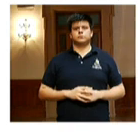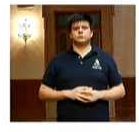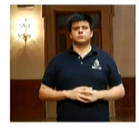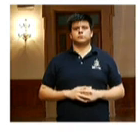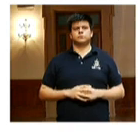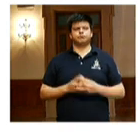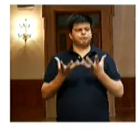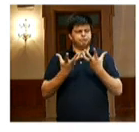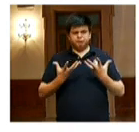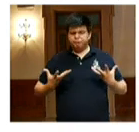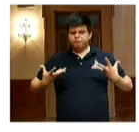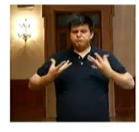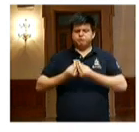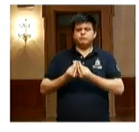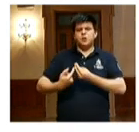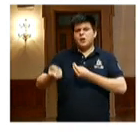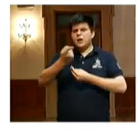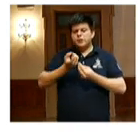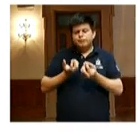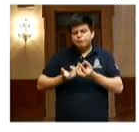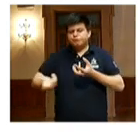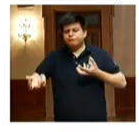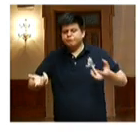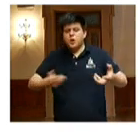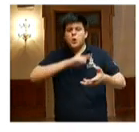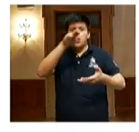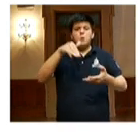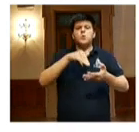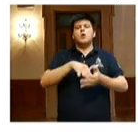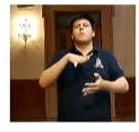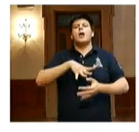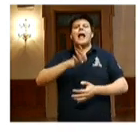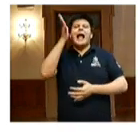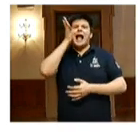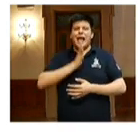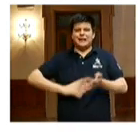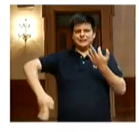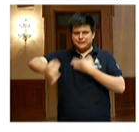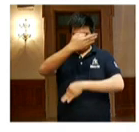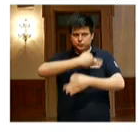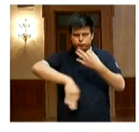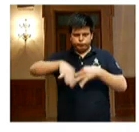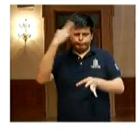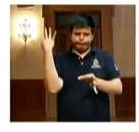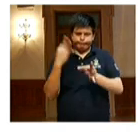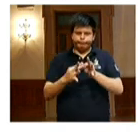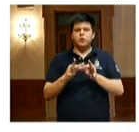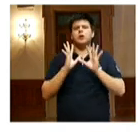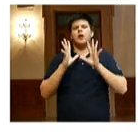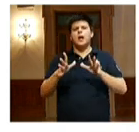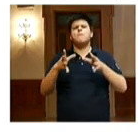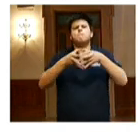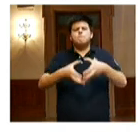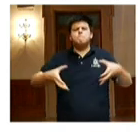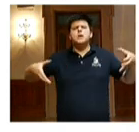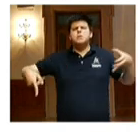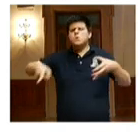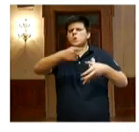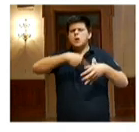distribuidos casi en todos los municipios ya del estado con una predominancia